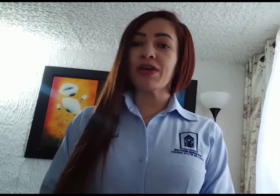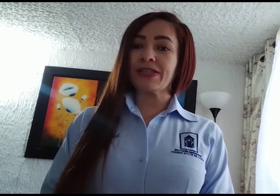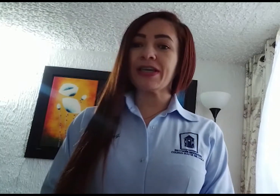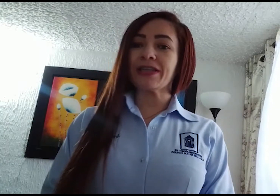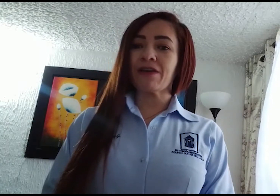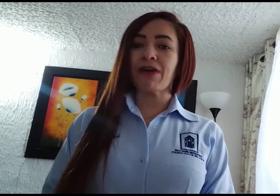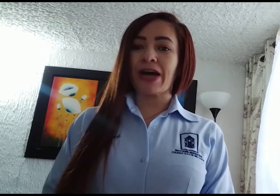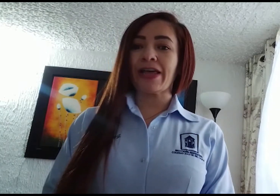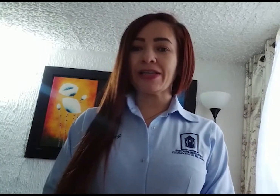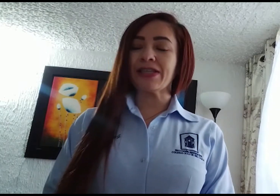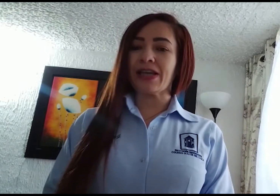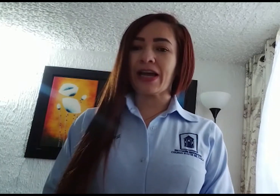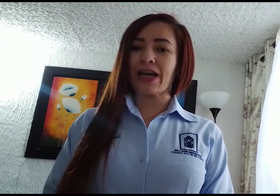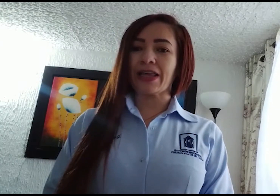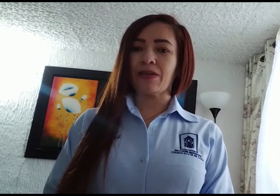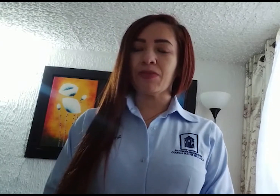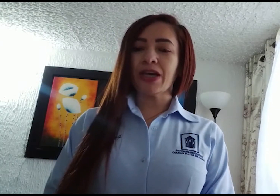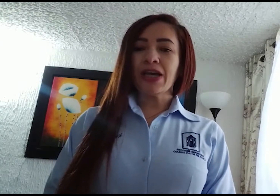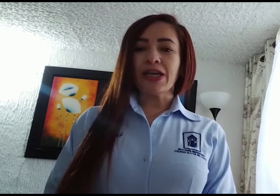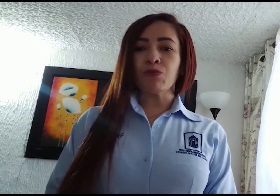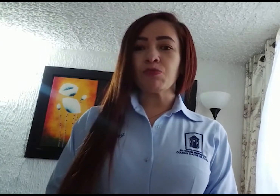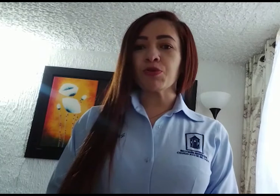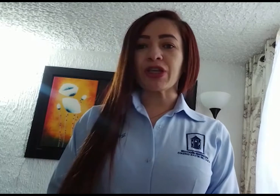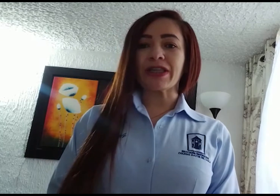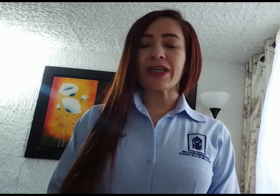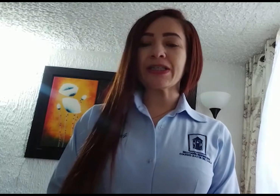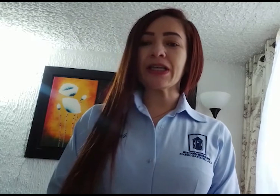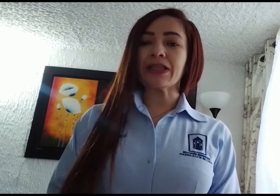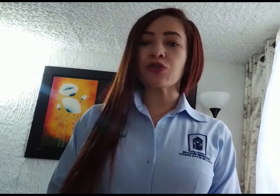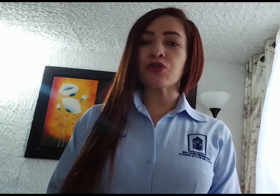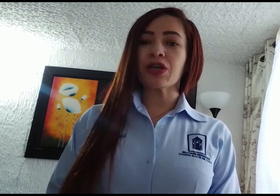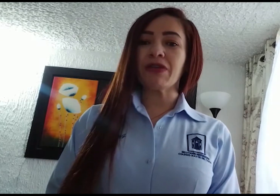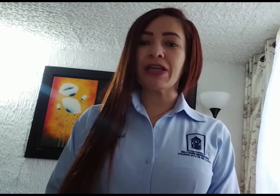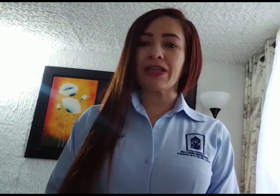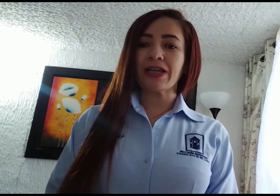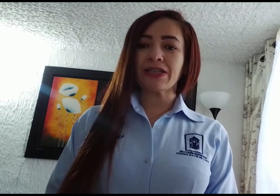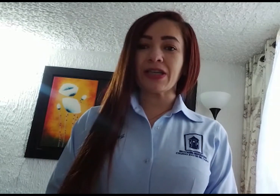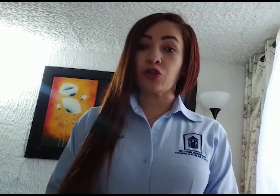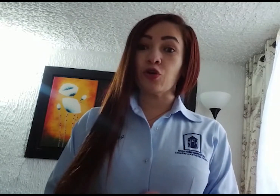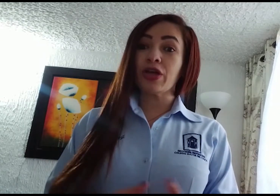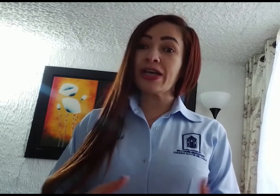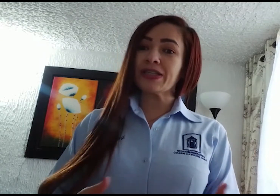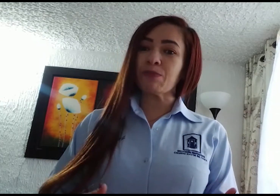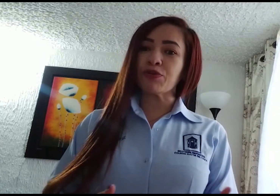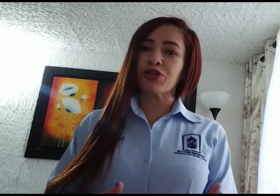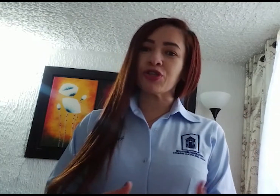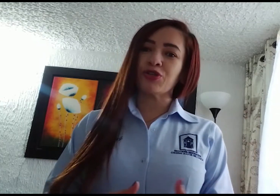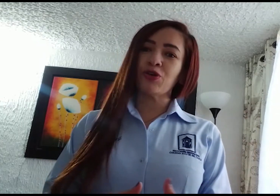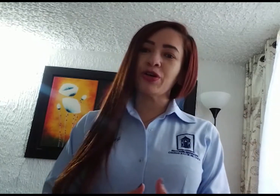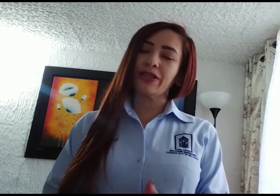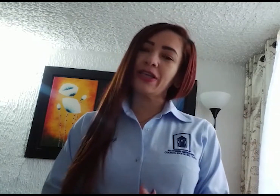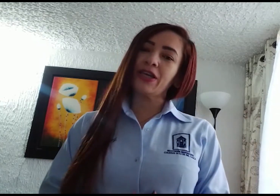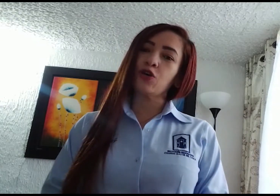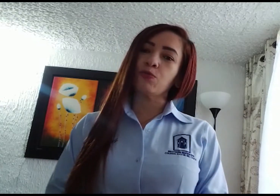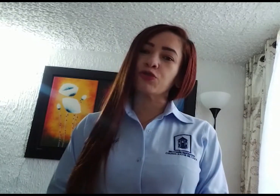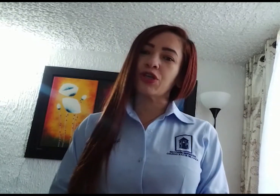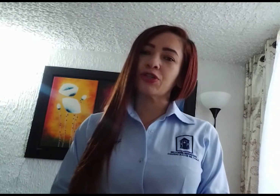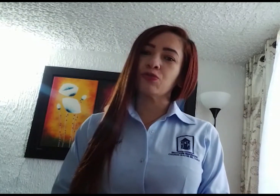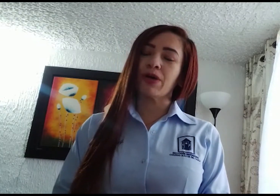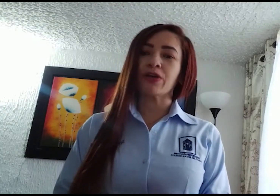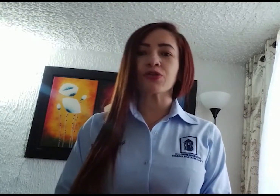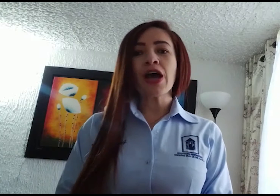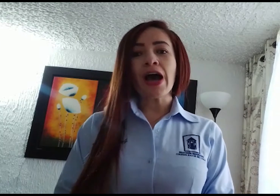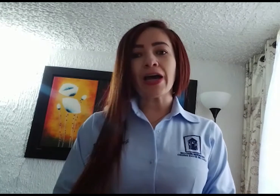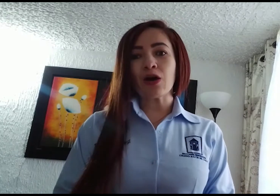rodean puedan ser trabajadas desde la academia. Es muy importante resaltar sus habilidades y toda esa proyección que tienen como